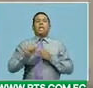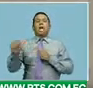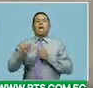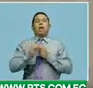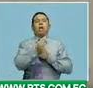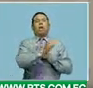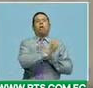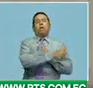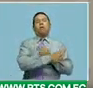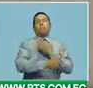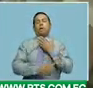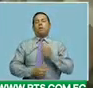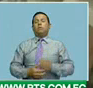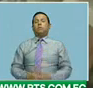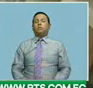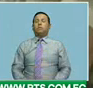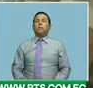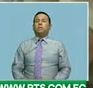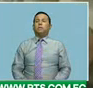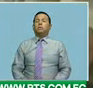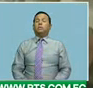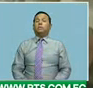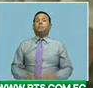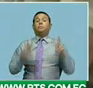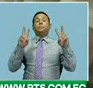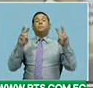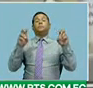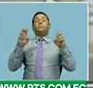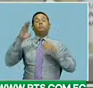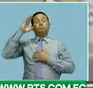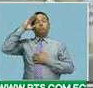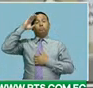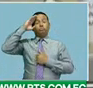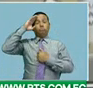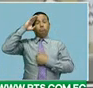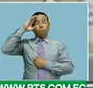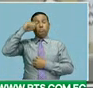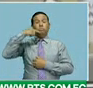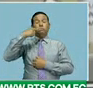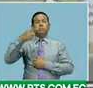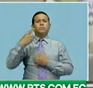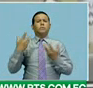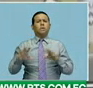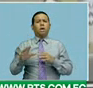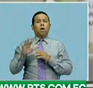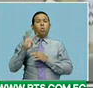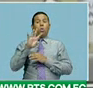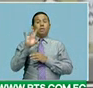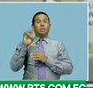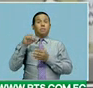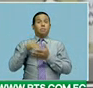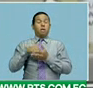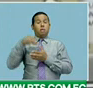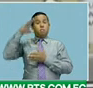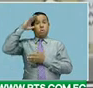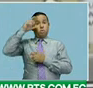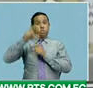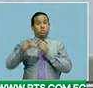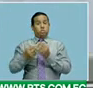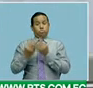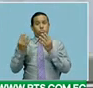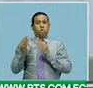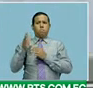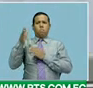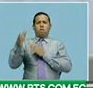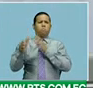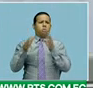urbanos. Respecto a las operaciones policiales, la institución que desplegó 47.000 uniformados a lo largo y ancho del Ecuador